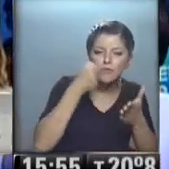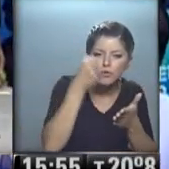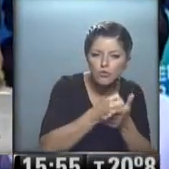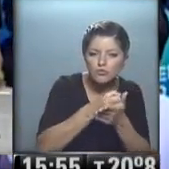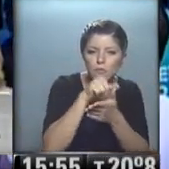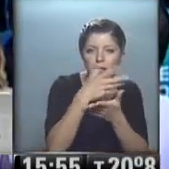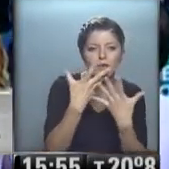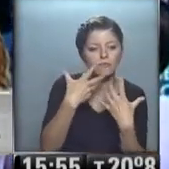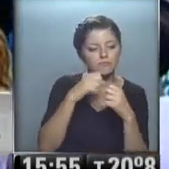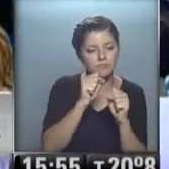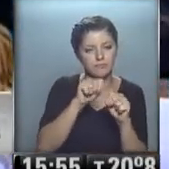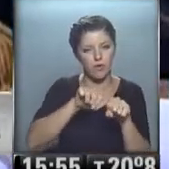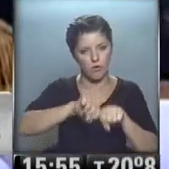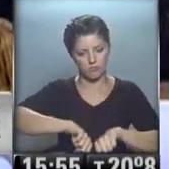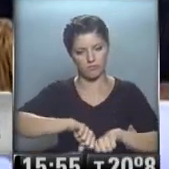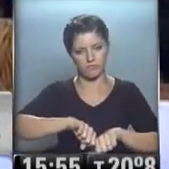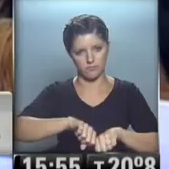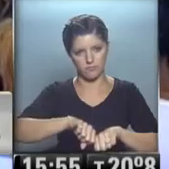rescaten su pan.